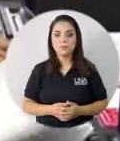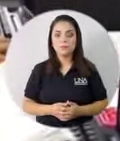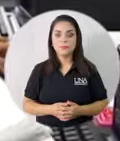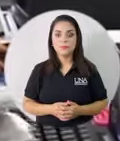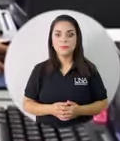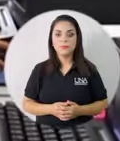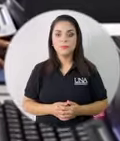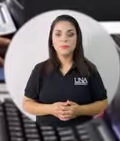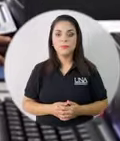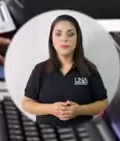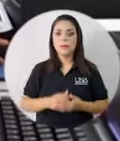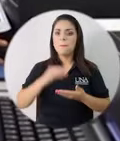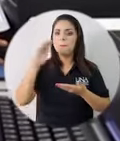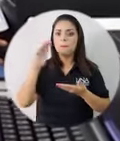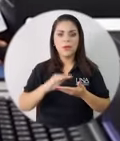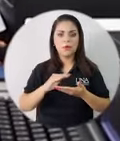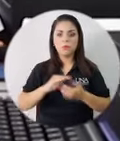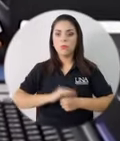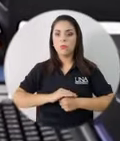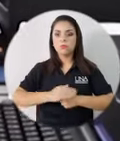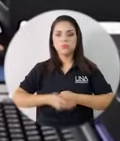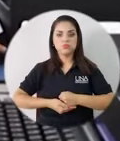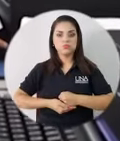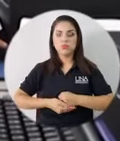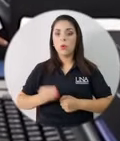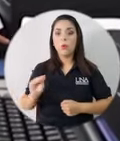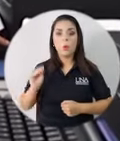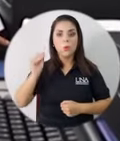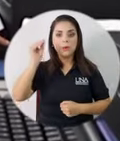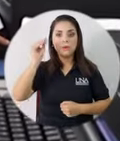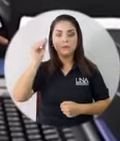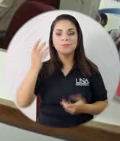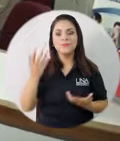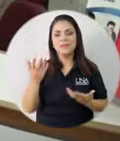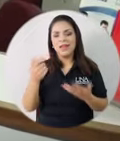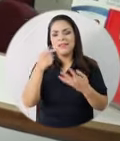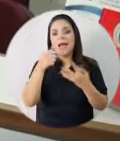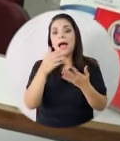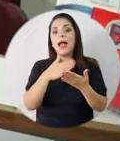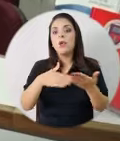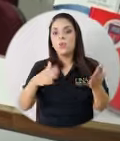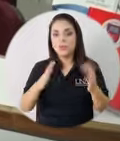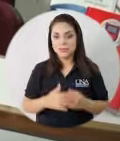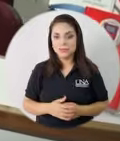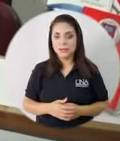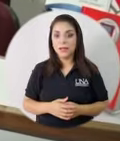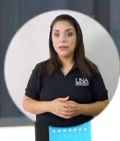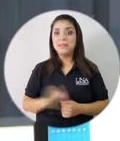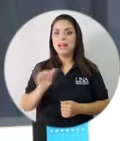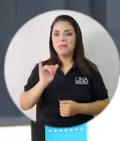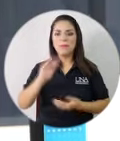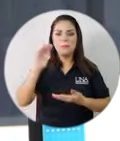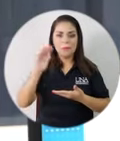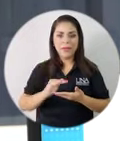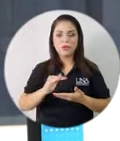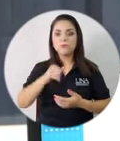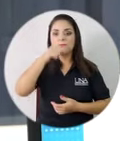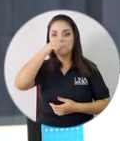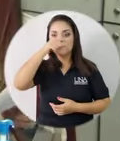Se reduce embarazo adolescente, por decir solamente algunas, se reduce